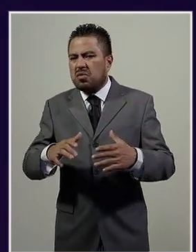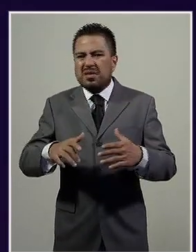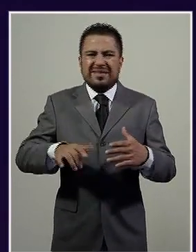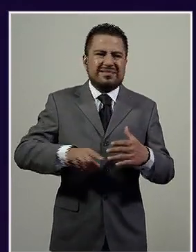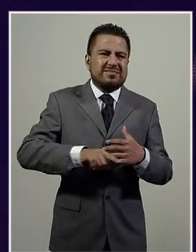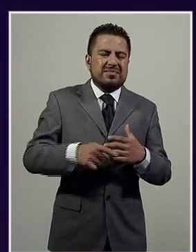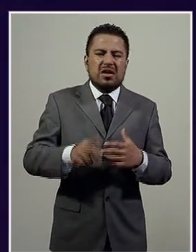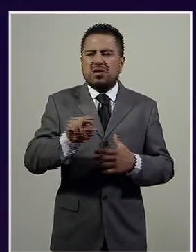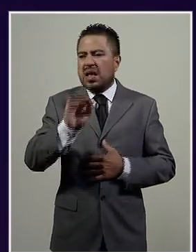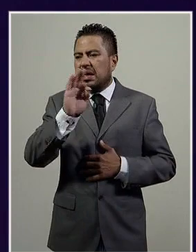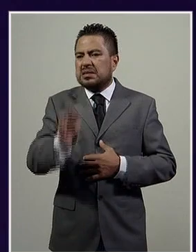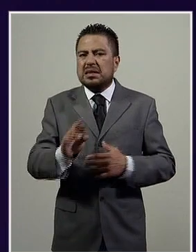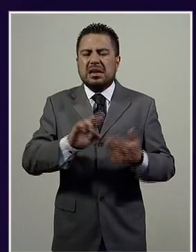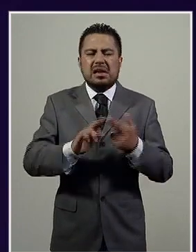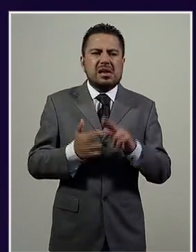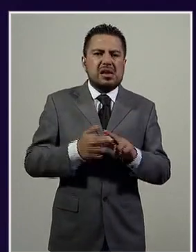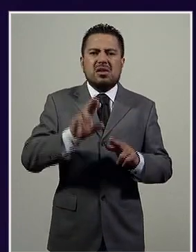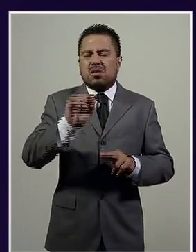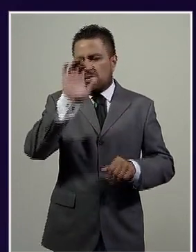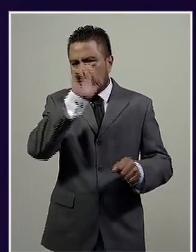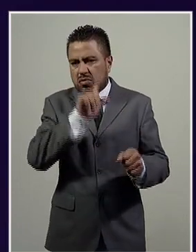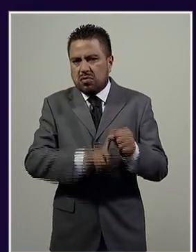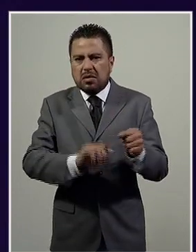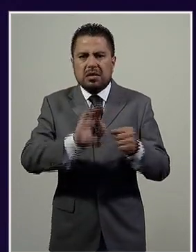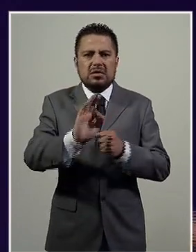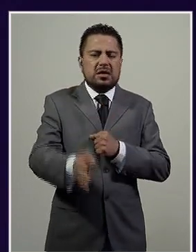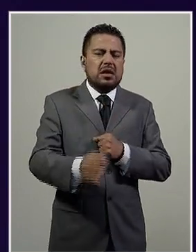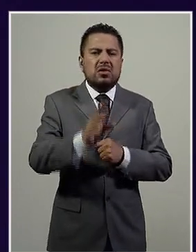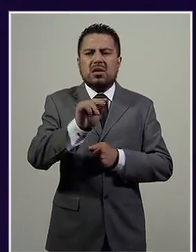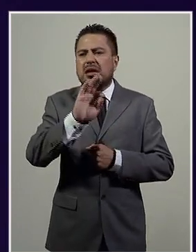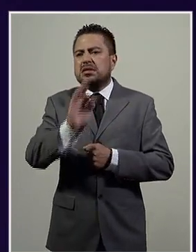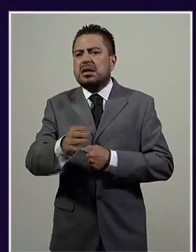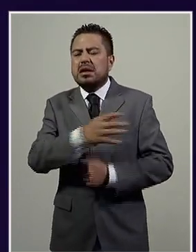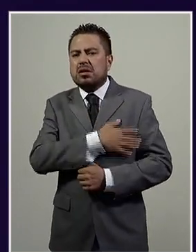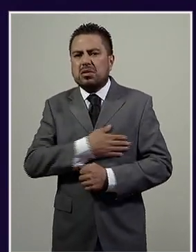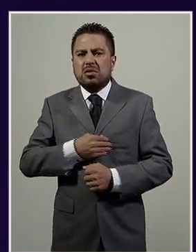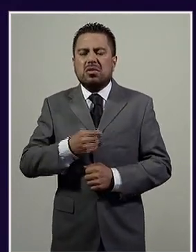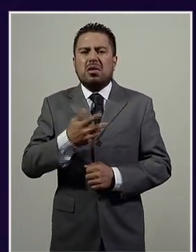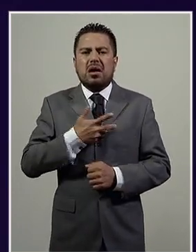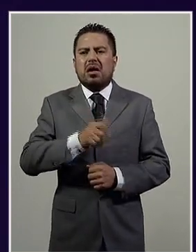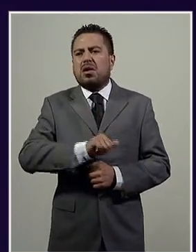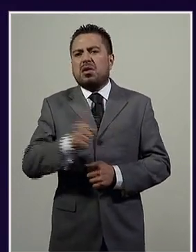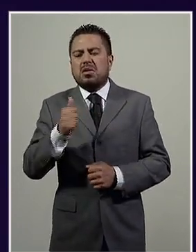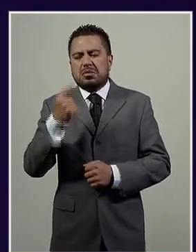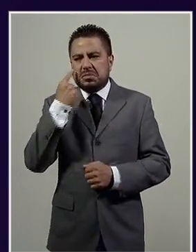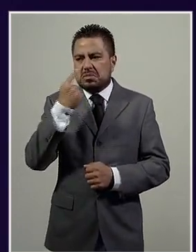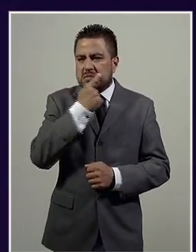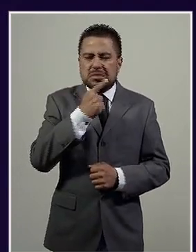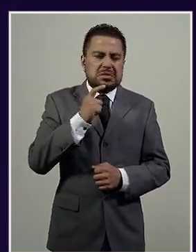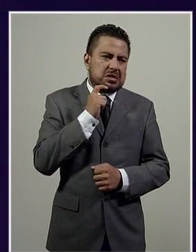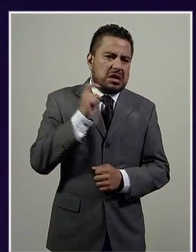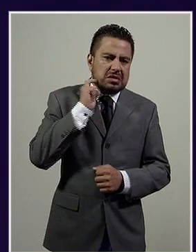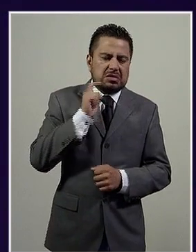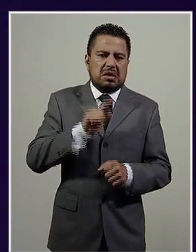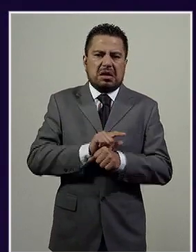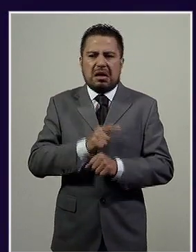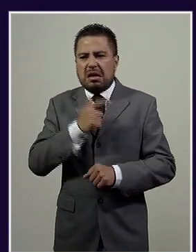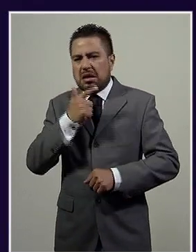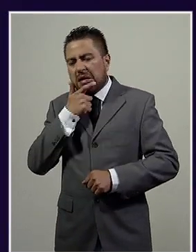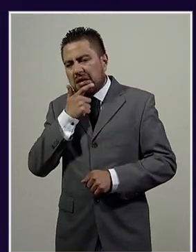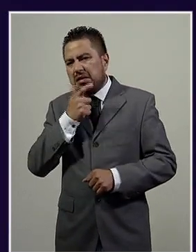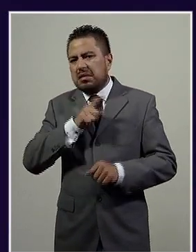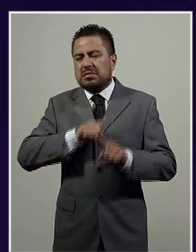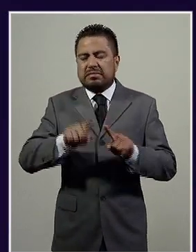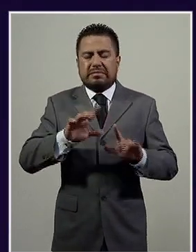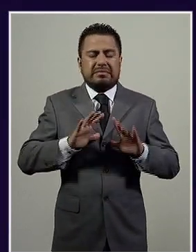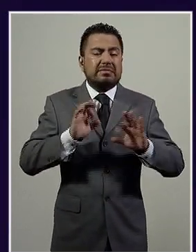no aceptas esa religión, no aceptas esa cultura, no aceptas a tu hijo que tiene otra preferencia sexual. De ahí nacen todos los